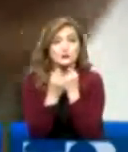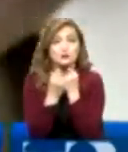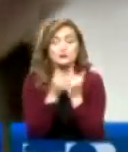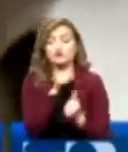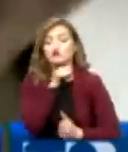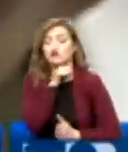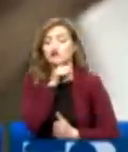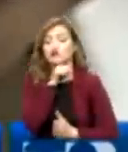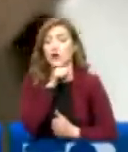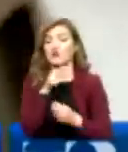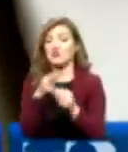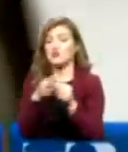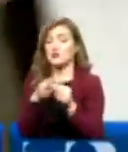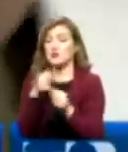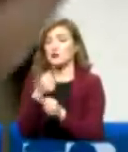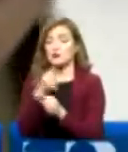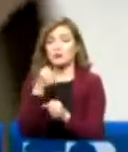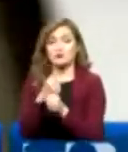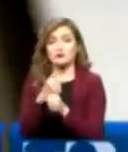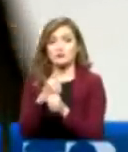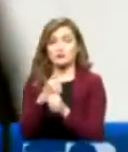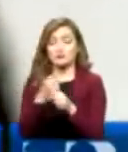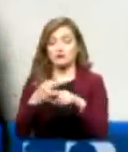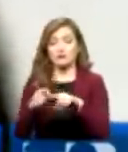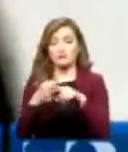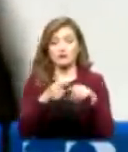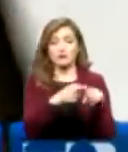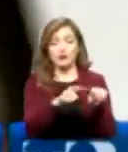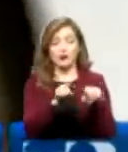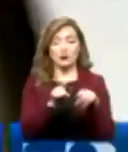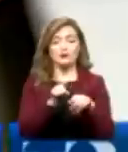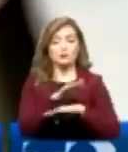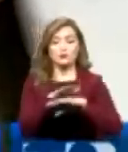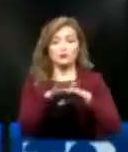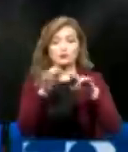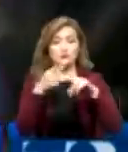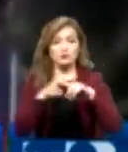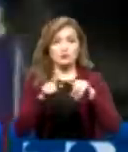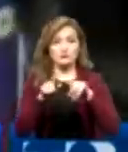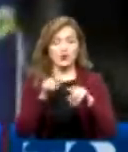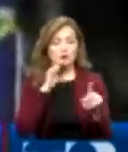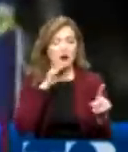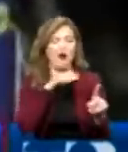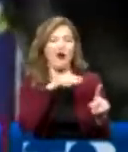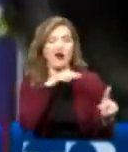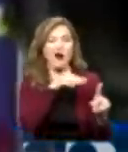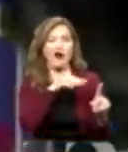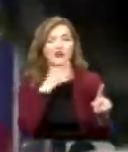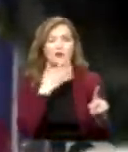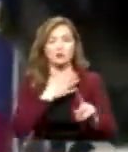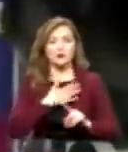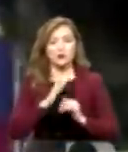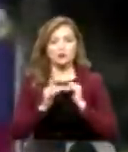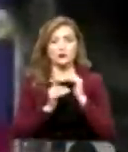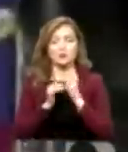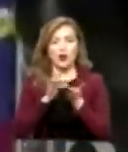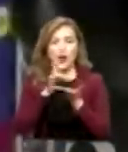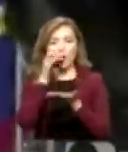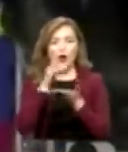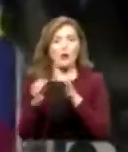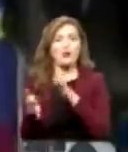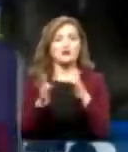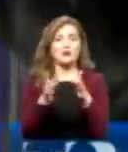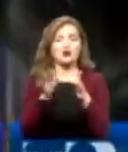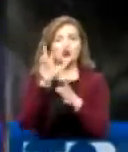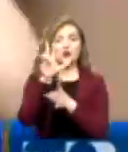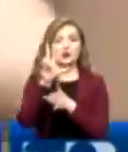delictivos con los que ellos trabajaban en diferentes situaciones. La mujer tiene que tomar tres pastillas diarias para poder